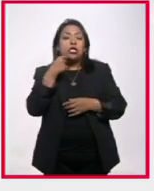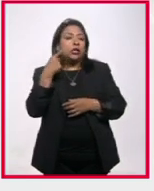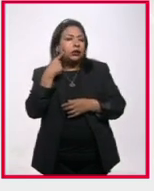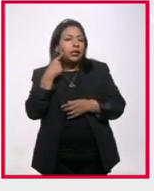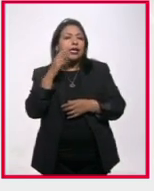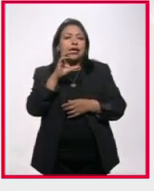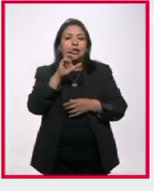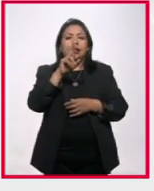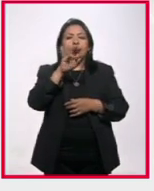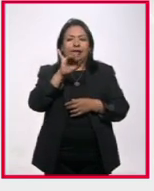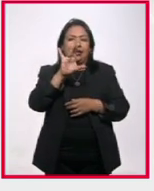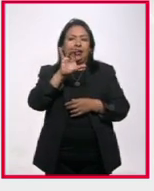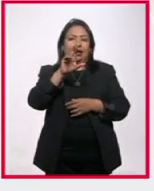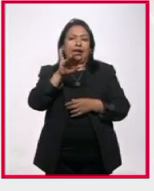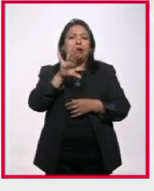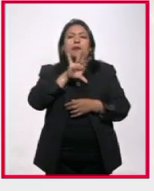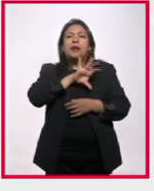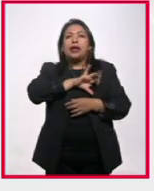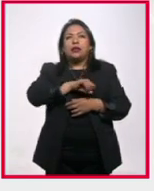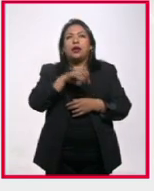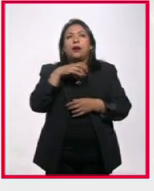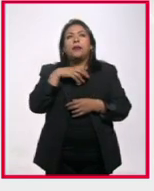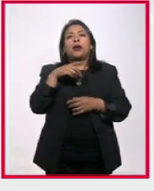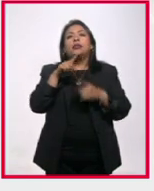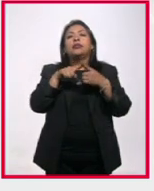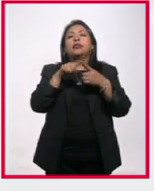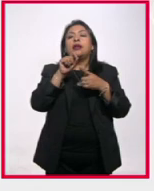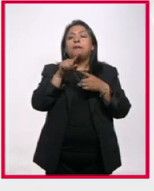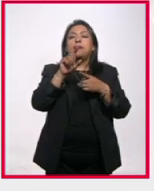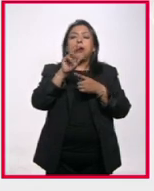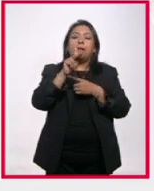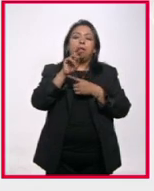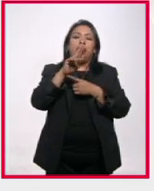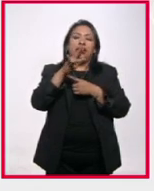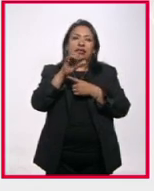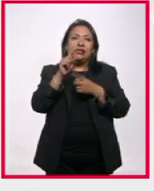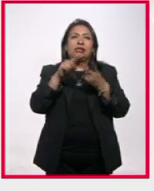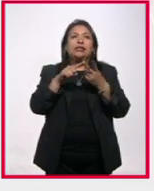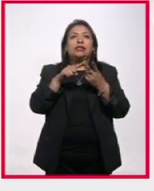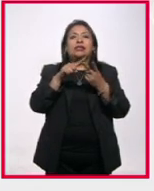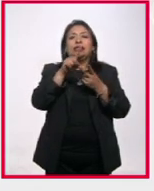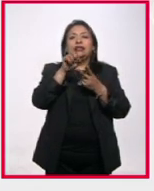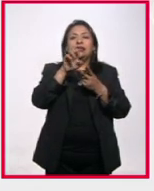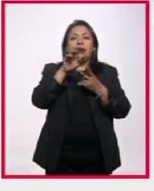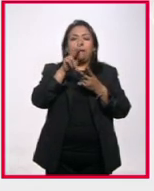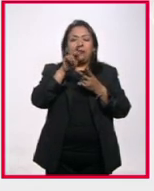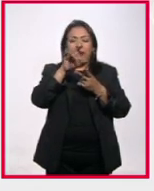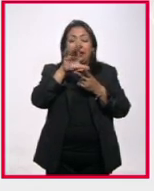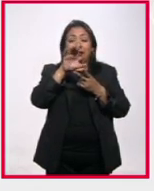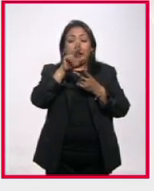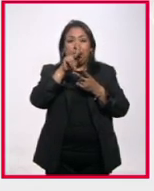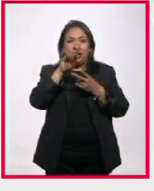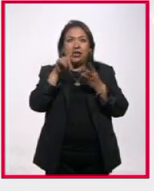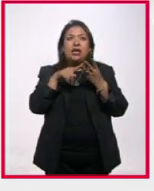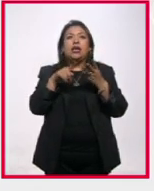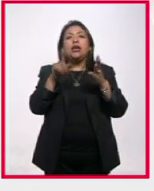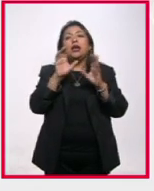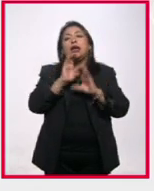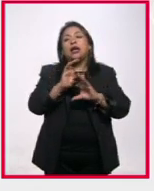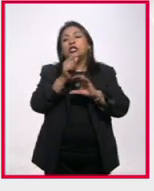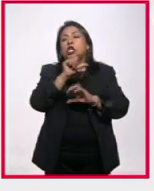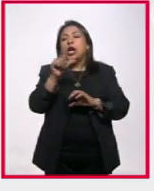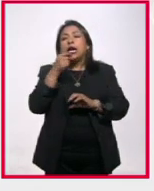me gustaba muchísimo. Tenía mis discos de Parchís, de Cepillín, tenía algunos discos de rondas